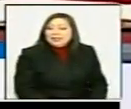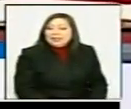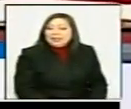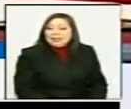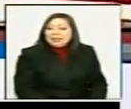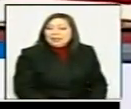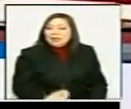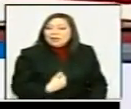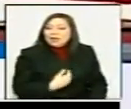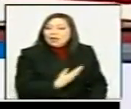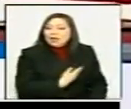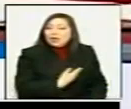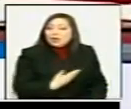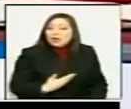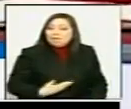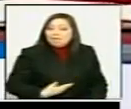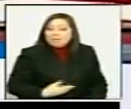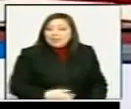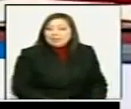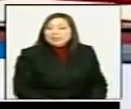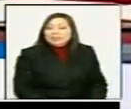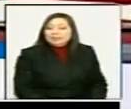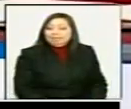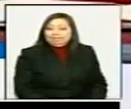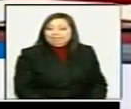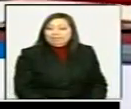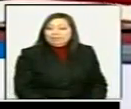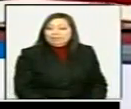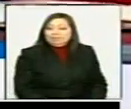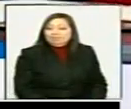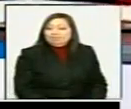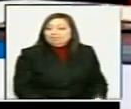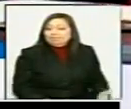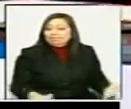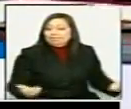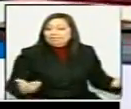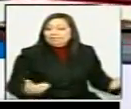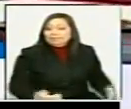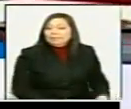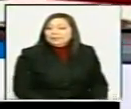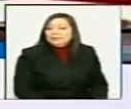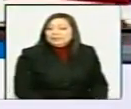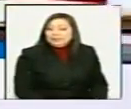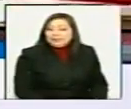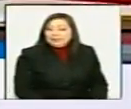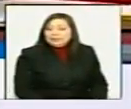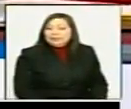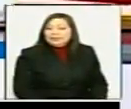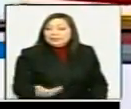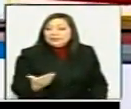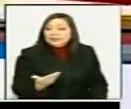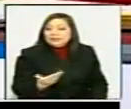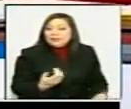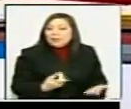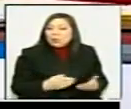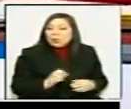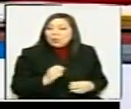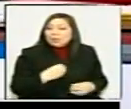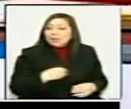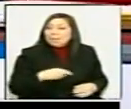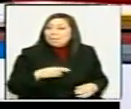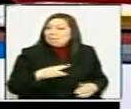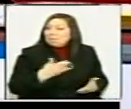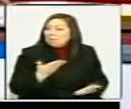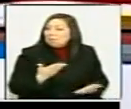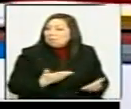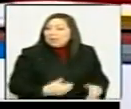en los gobiernos regionales. Entonces, me parece mezquino o me parece